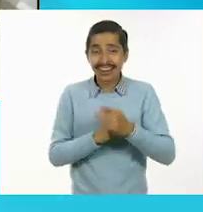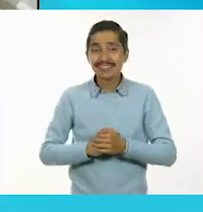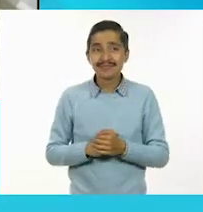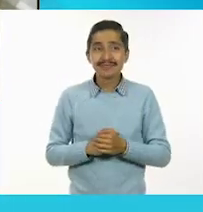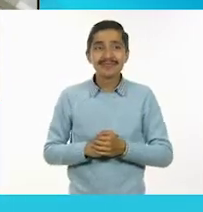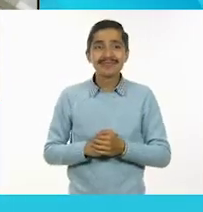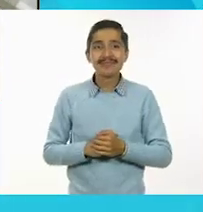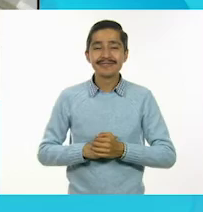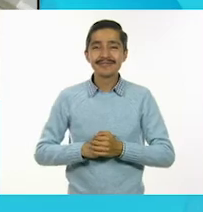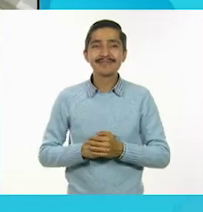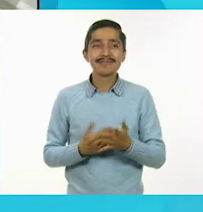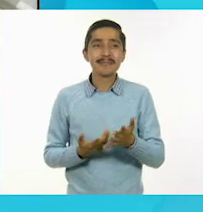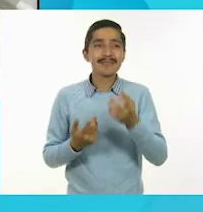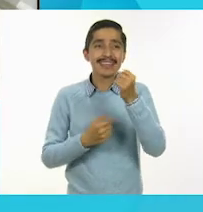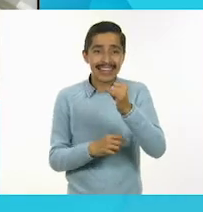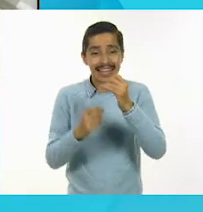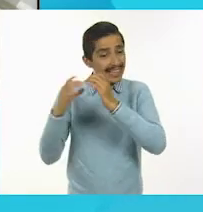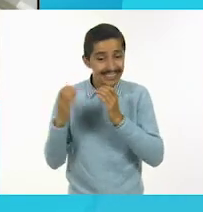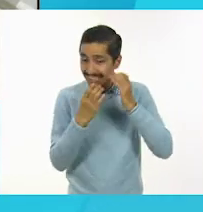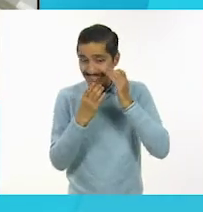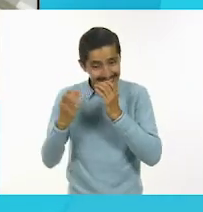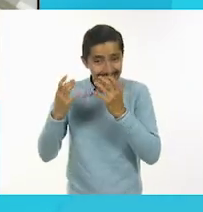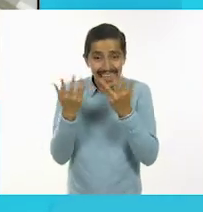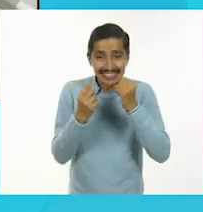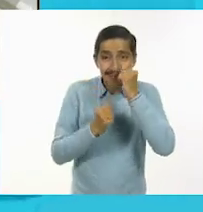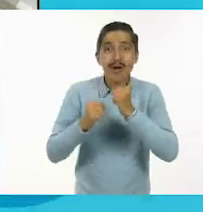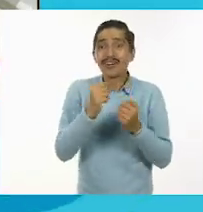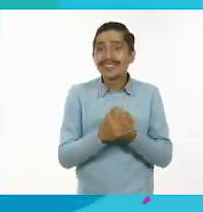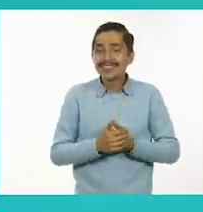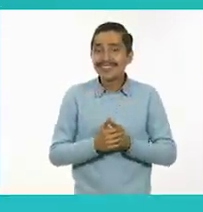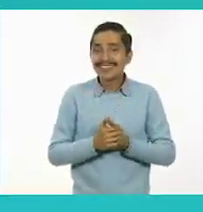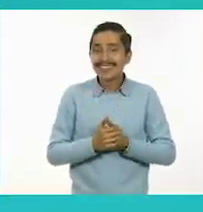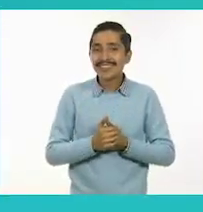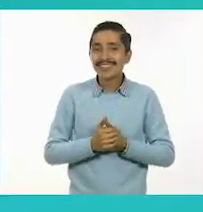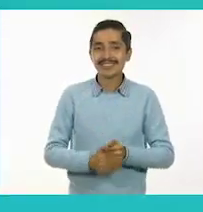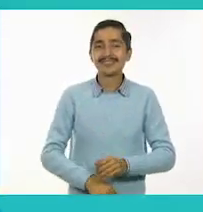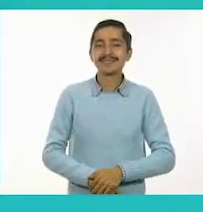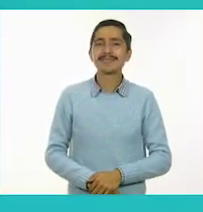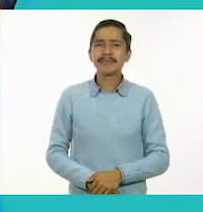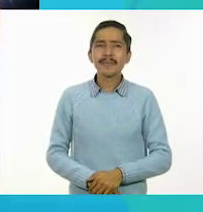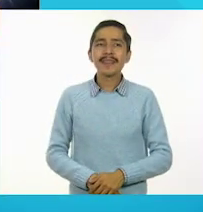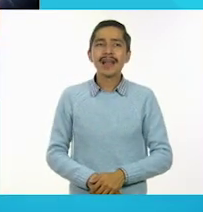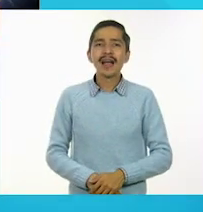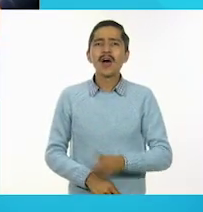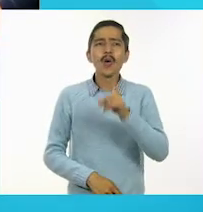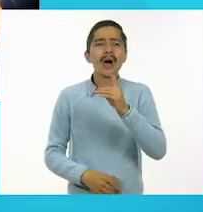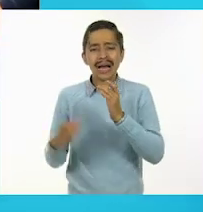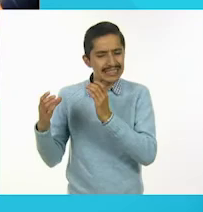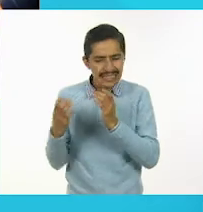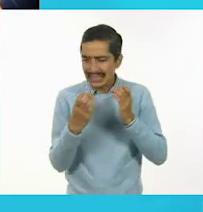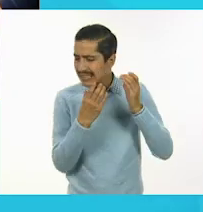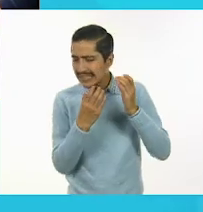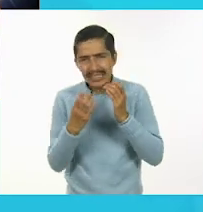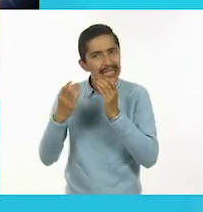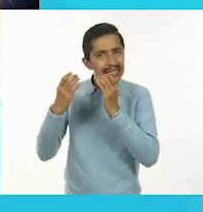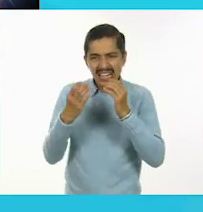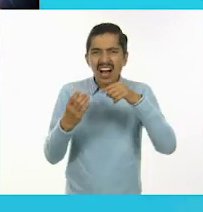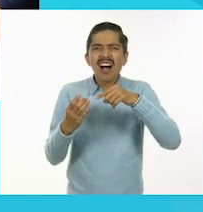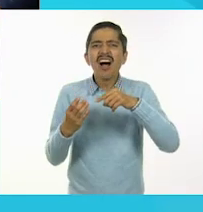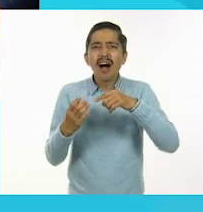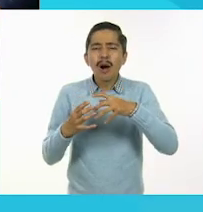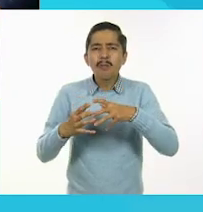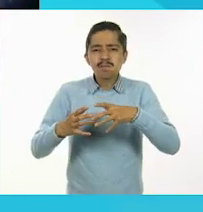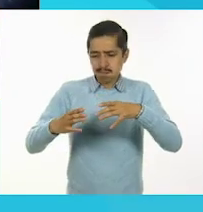sandía. Boxea, boxea, boxea la sandía. Era una sandía gorda, gorda,